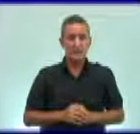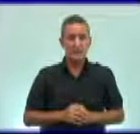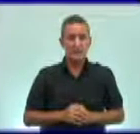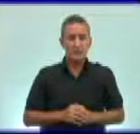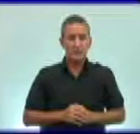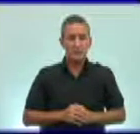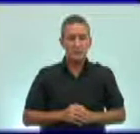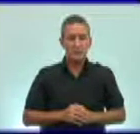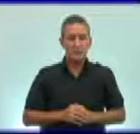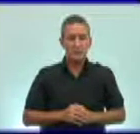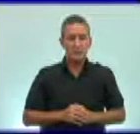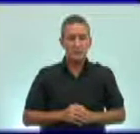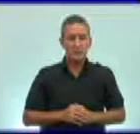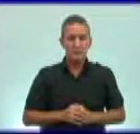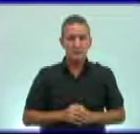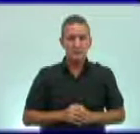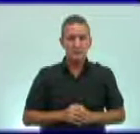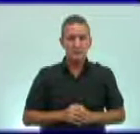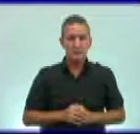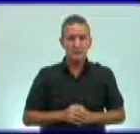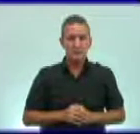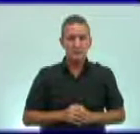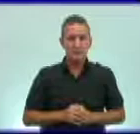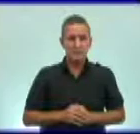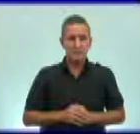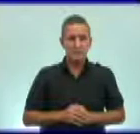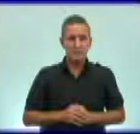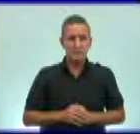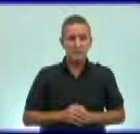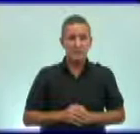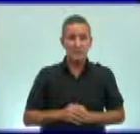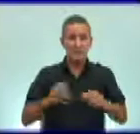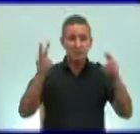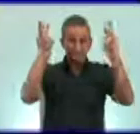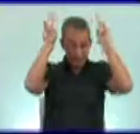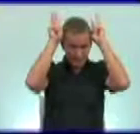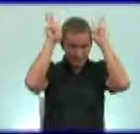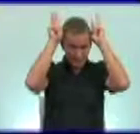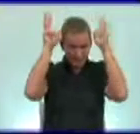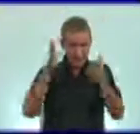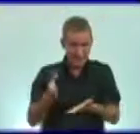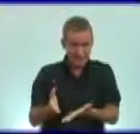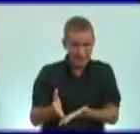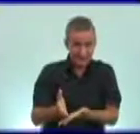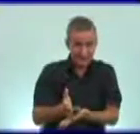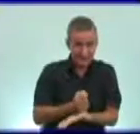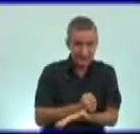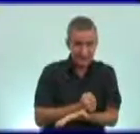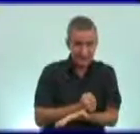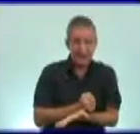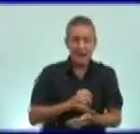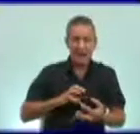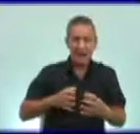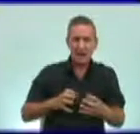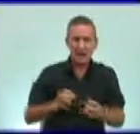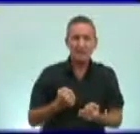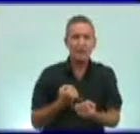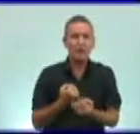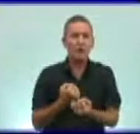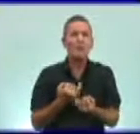y que halaga toda mi ambición. La monarquía excluye la condición libertaria. Por lo